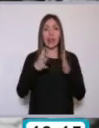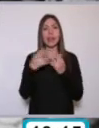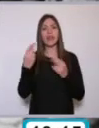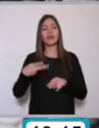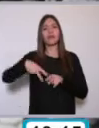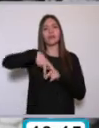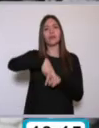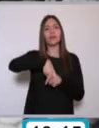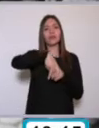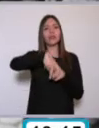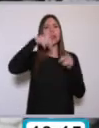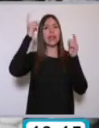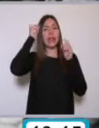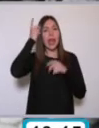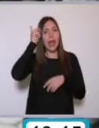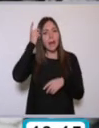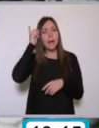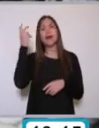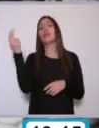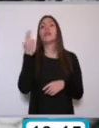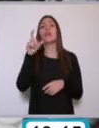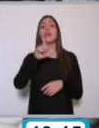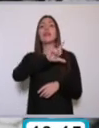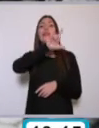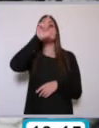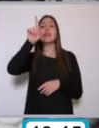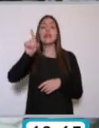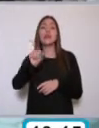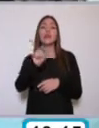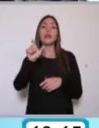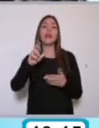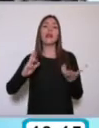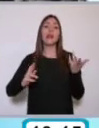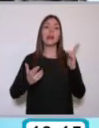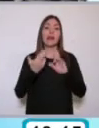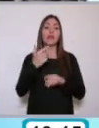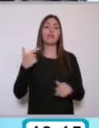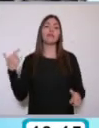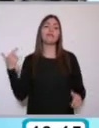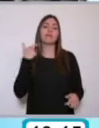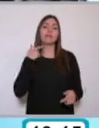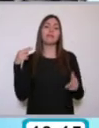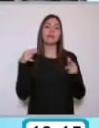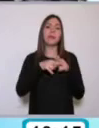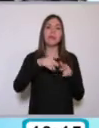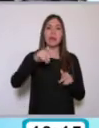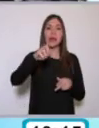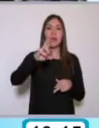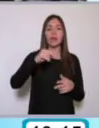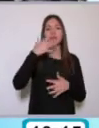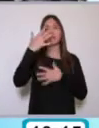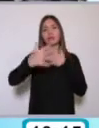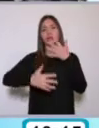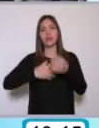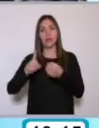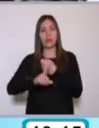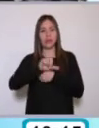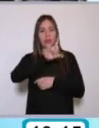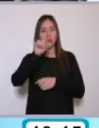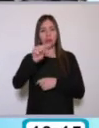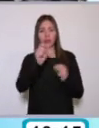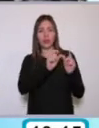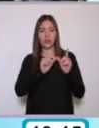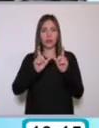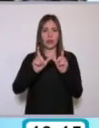se gana la revolución, luego matan a Madero, viene la decena trágica y después en 1914 tenemos esta imagen, ¿se acuerdan de la Convención